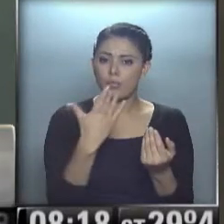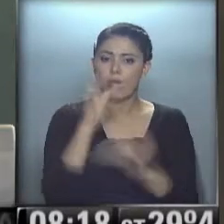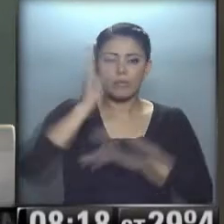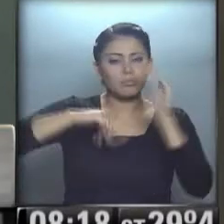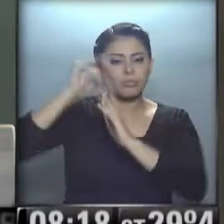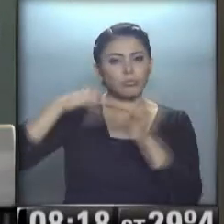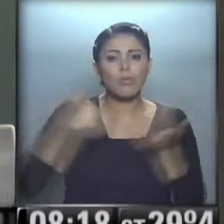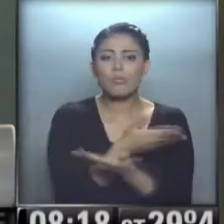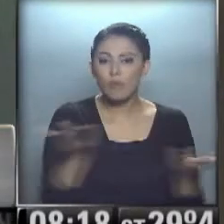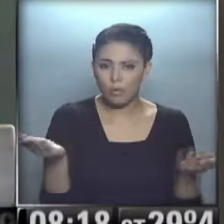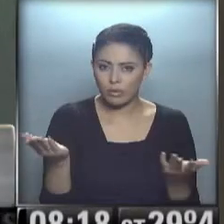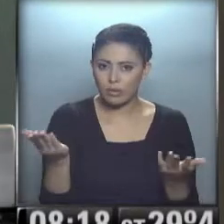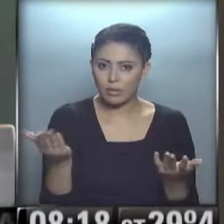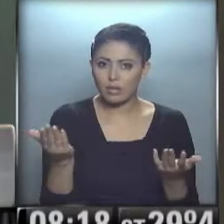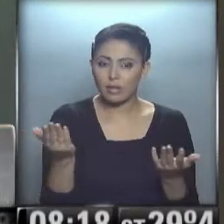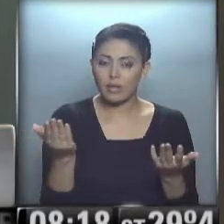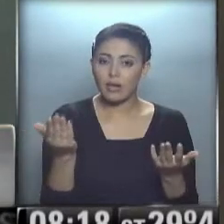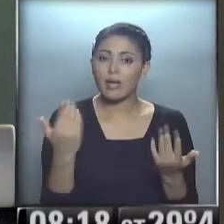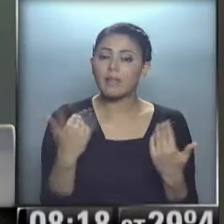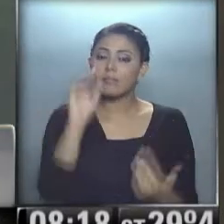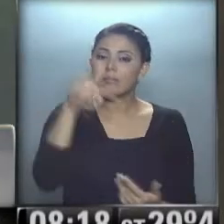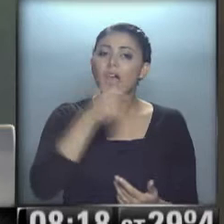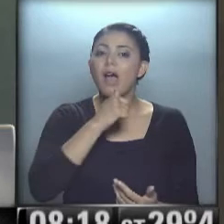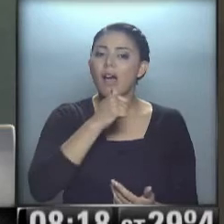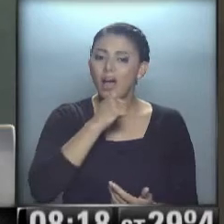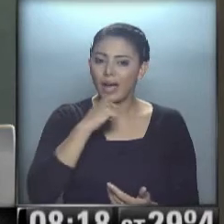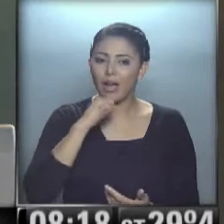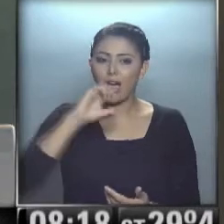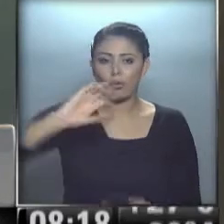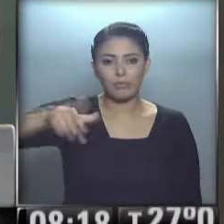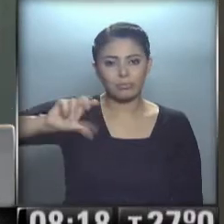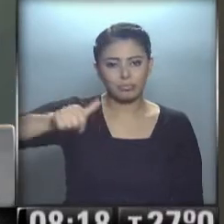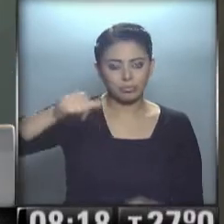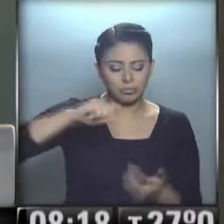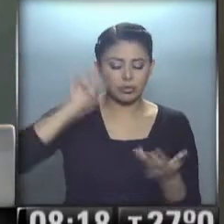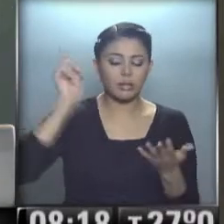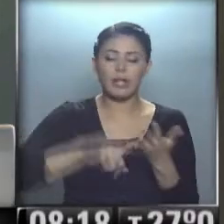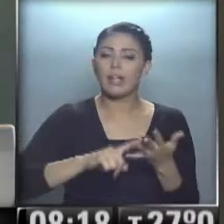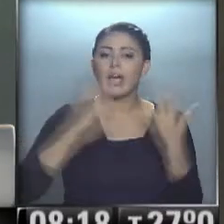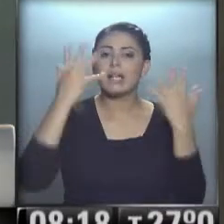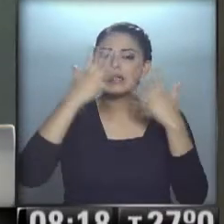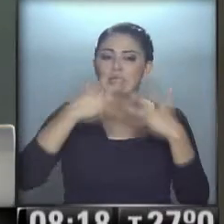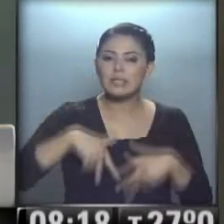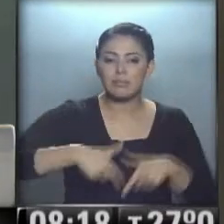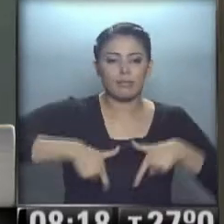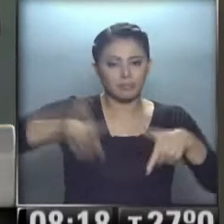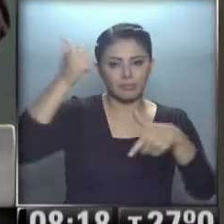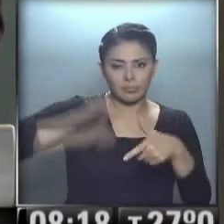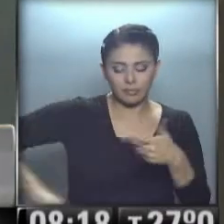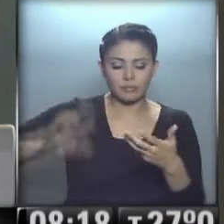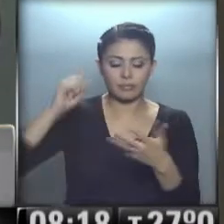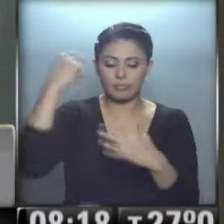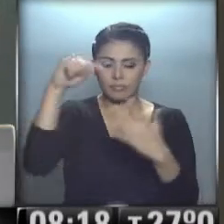infraestructura pública para garantizar provisión de agua potable, de sistemas de redes cloacales, es decir,